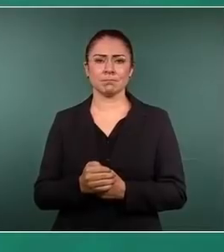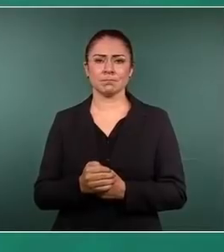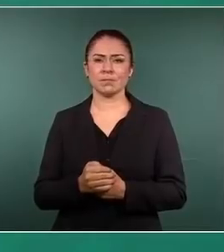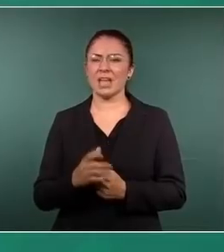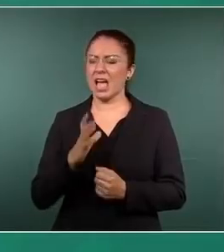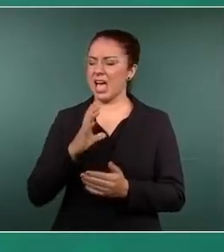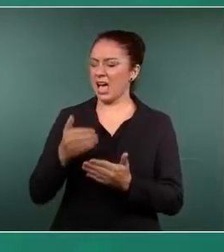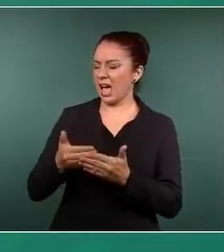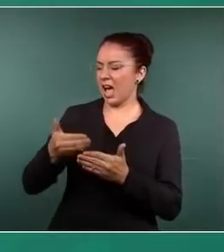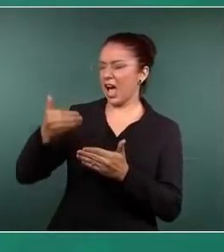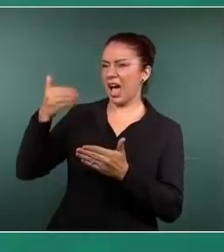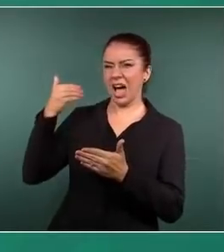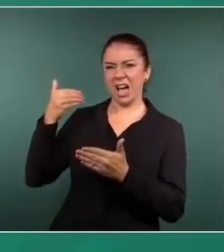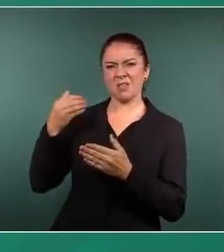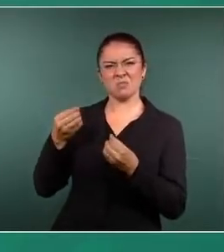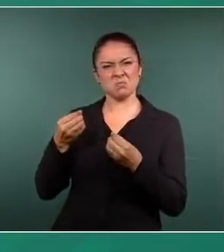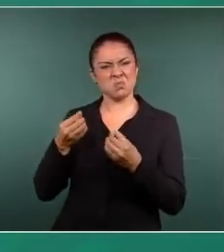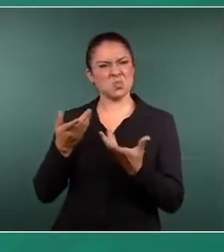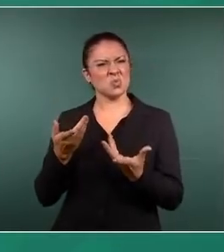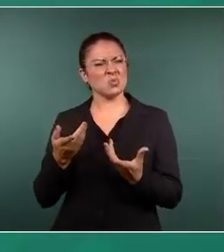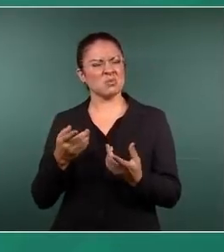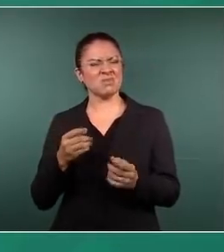imperaba la violencia